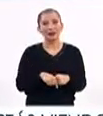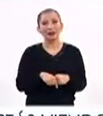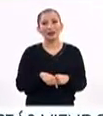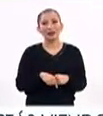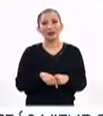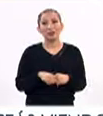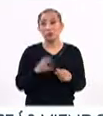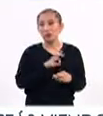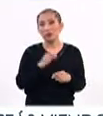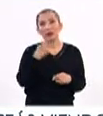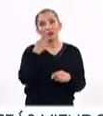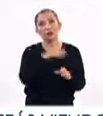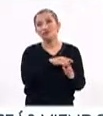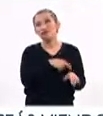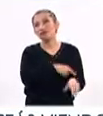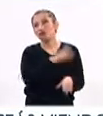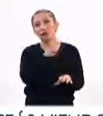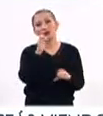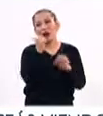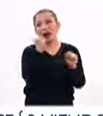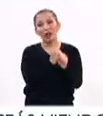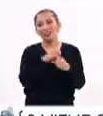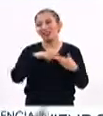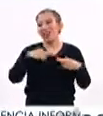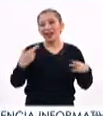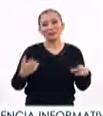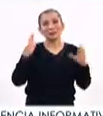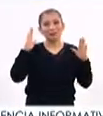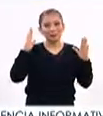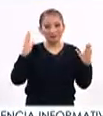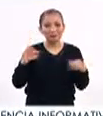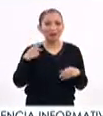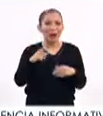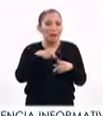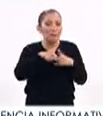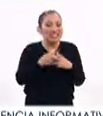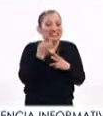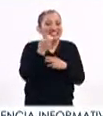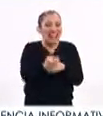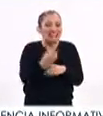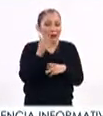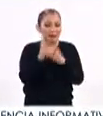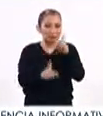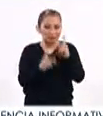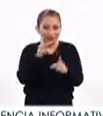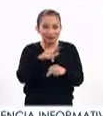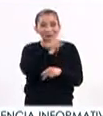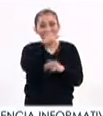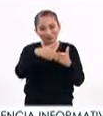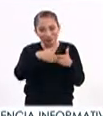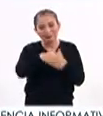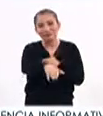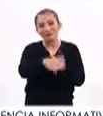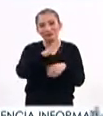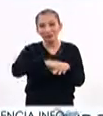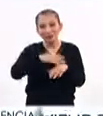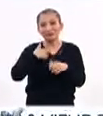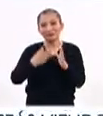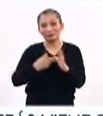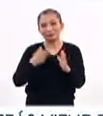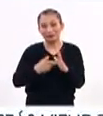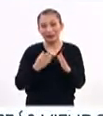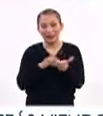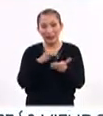invitarnos. Podríamos hablar 400 años de esta magnífica relación, pero empecemos por esta charla y después la seguimos retomando.